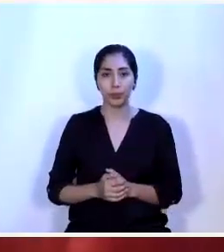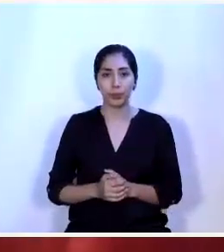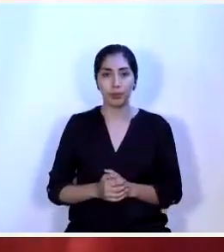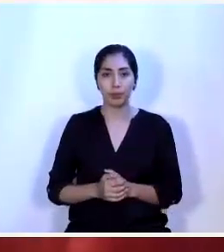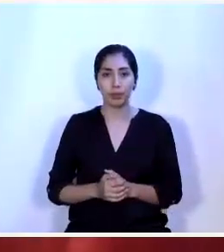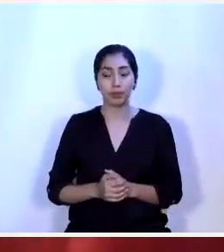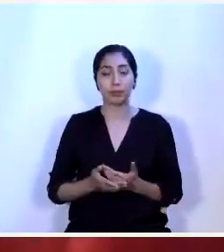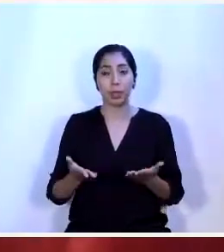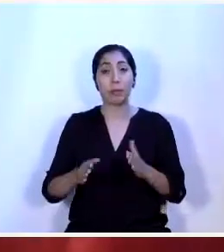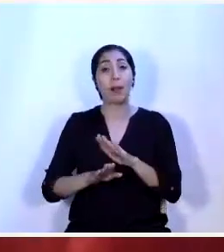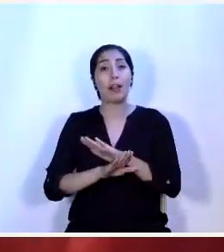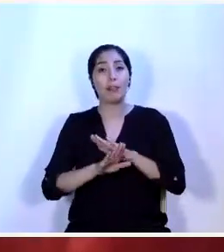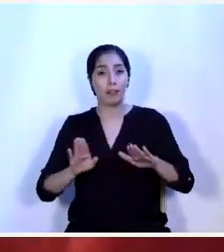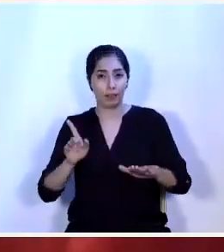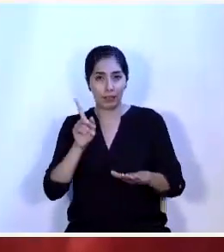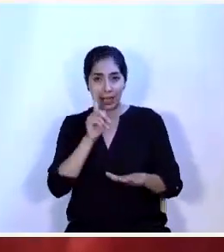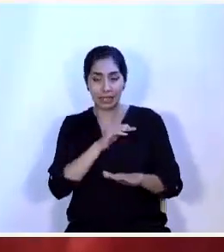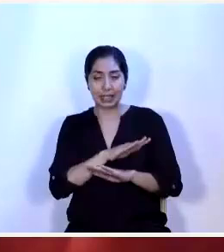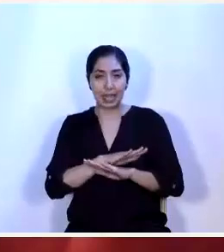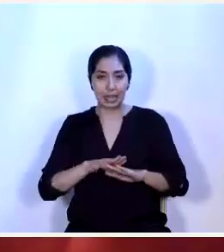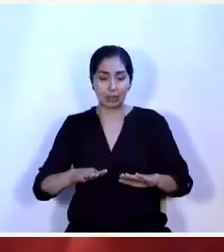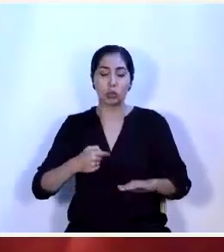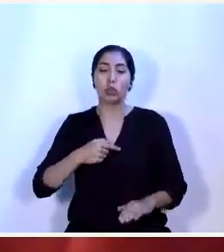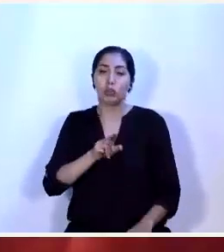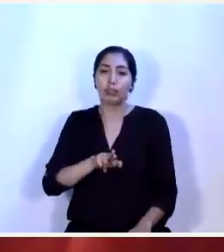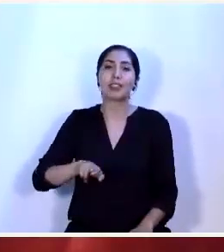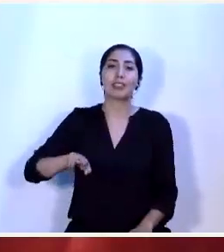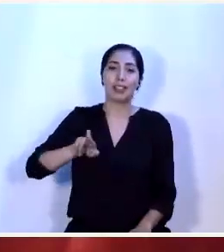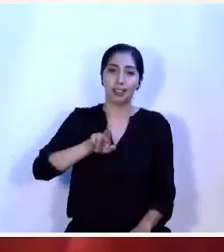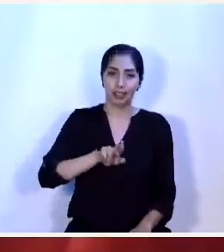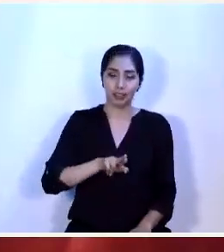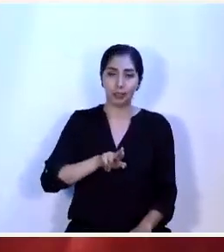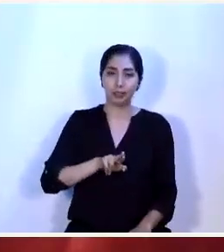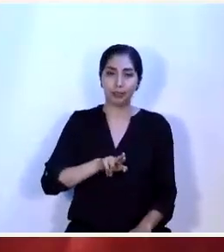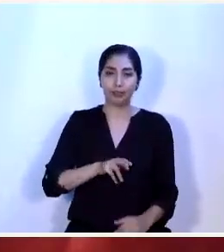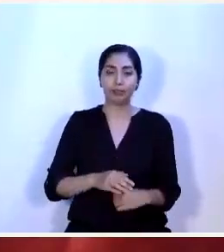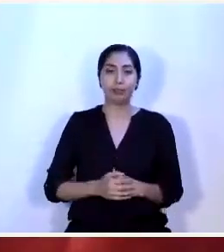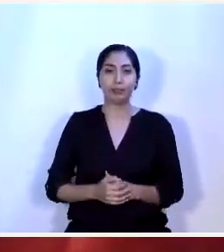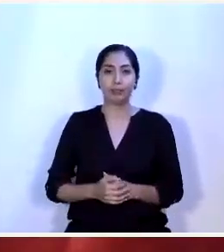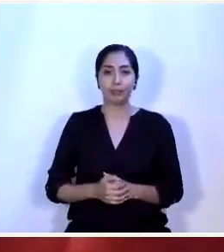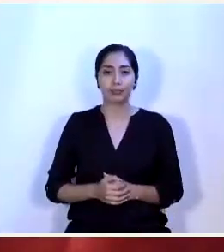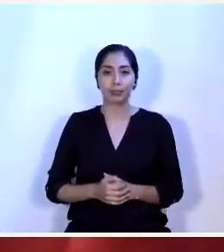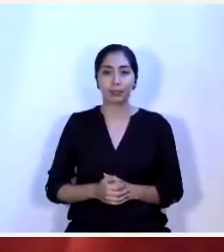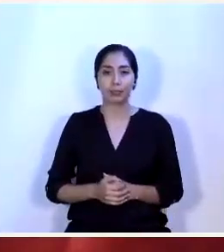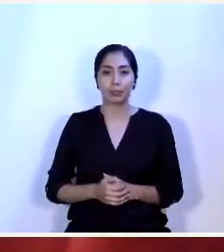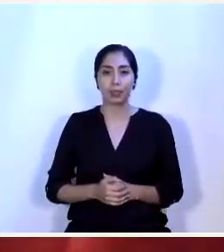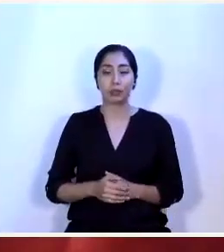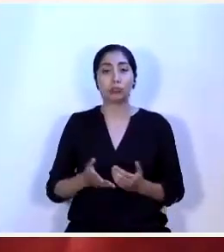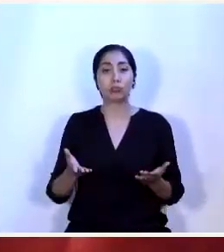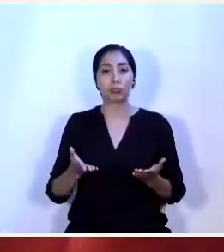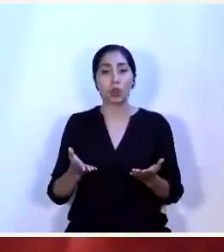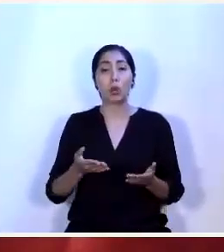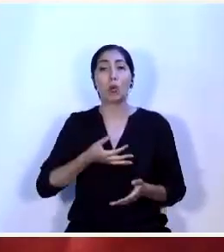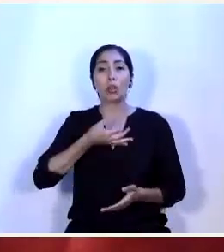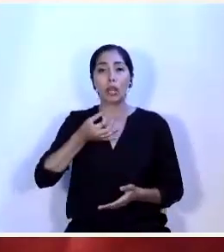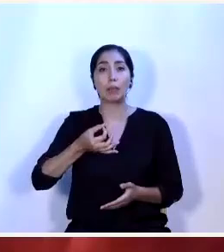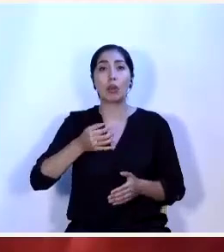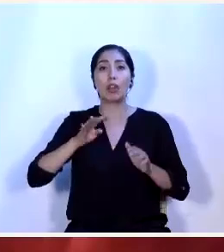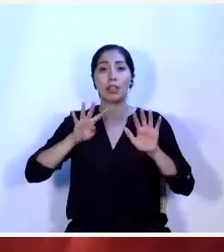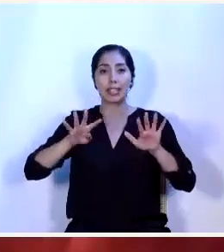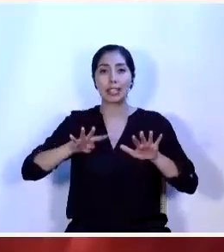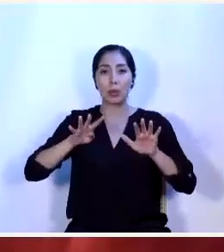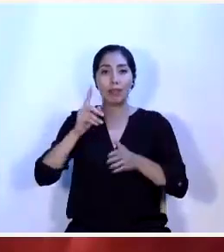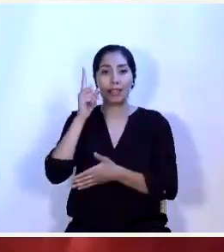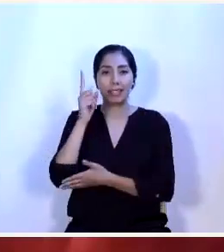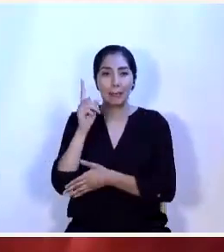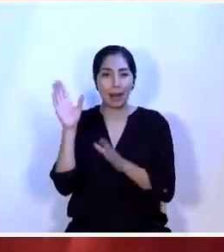Y para finalizar, reitero, como dijimos el 19 de diciembre en la noche para